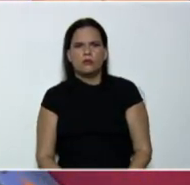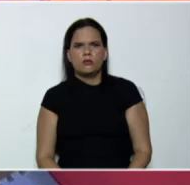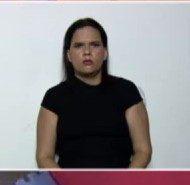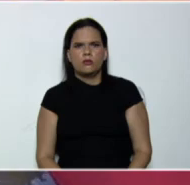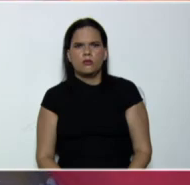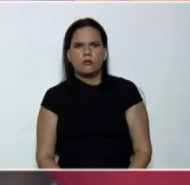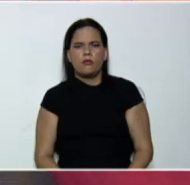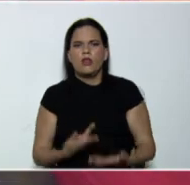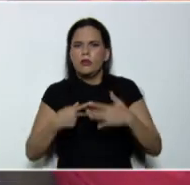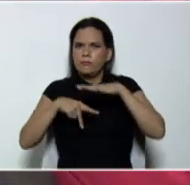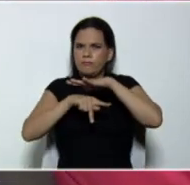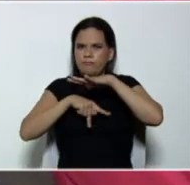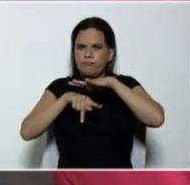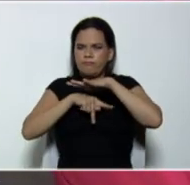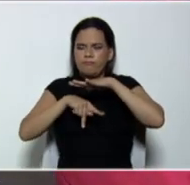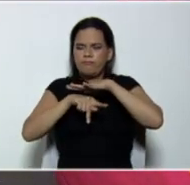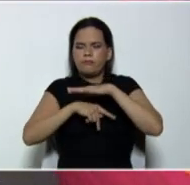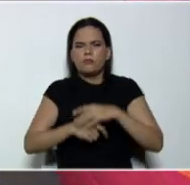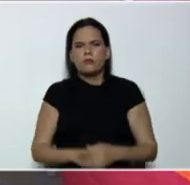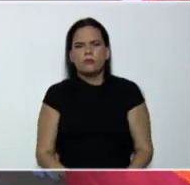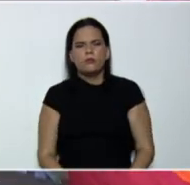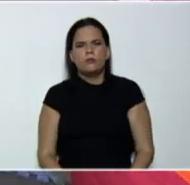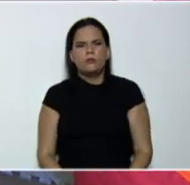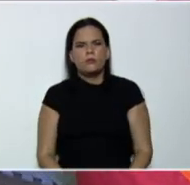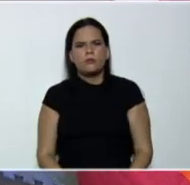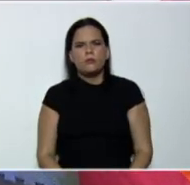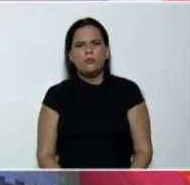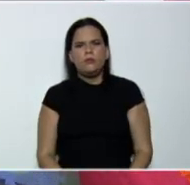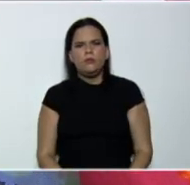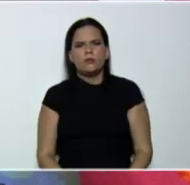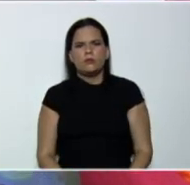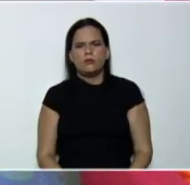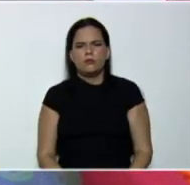En la etapa de preescolar,